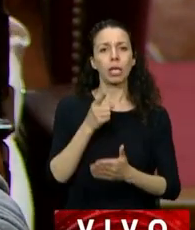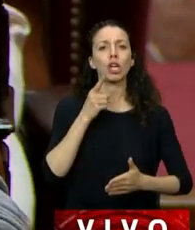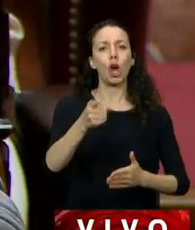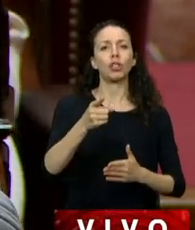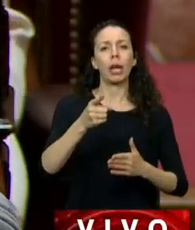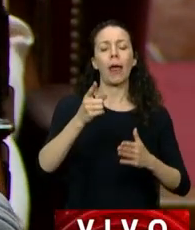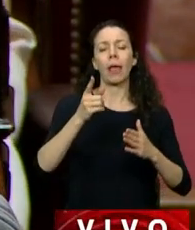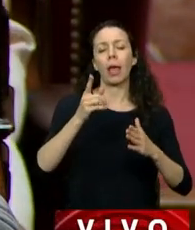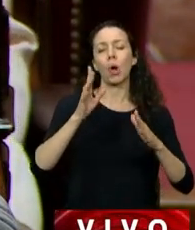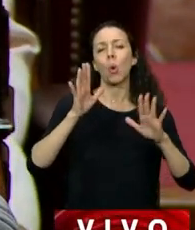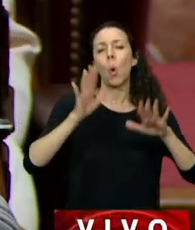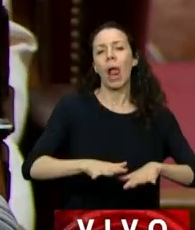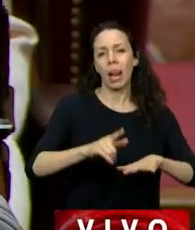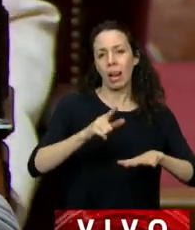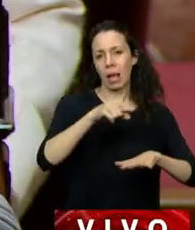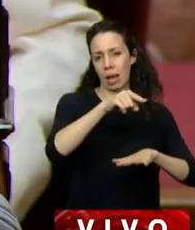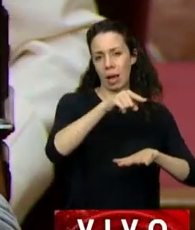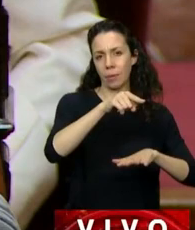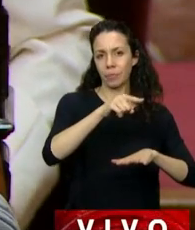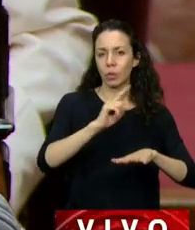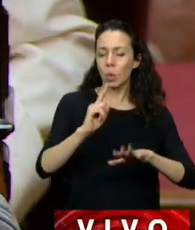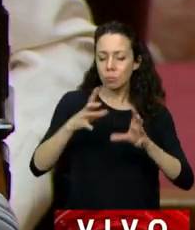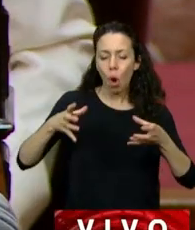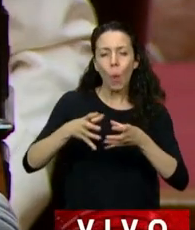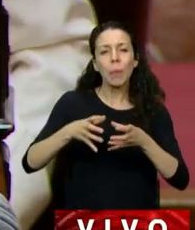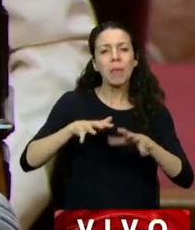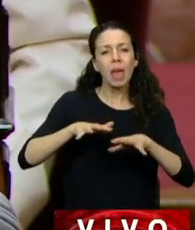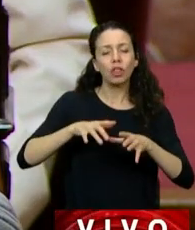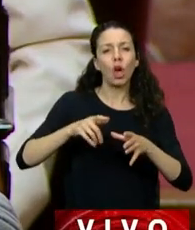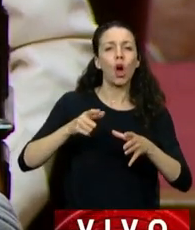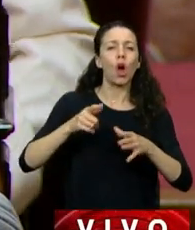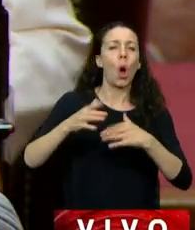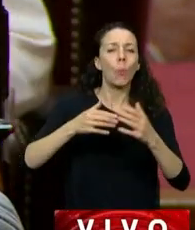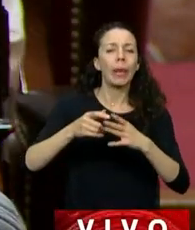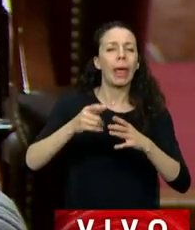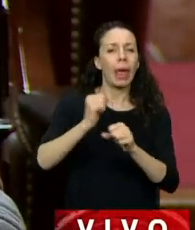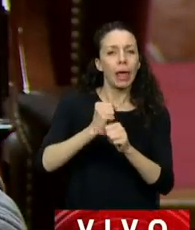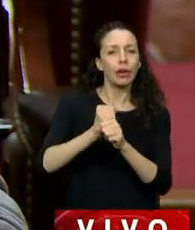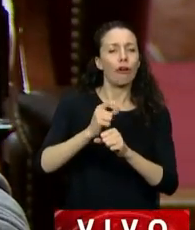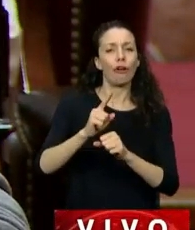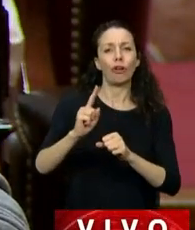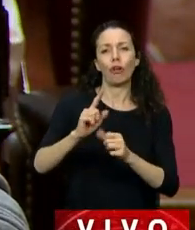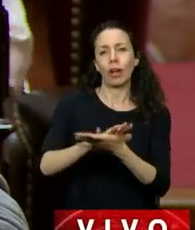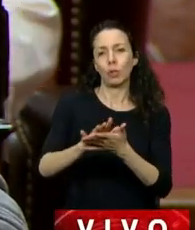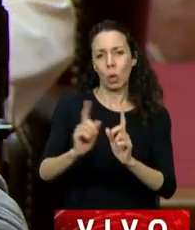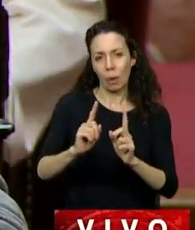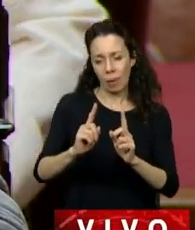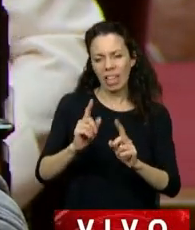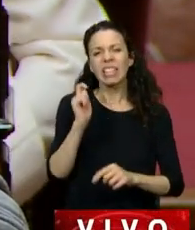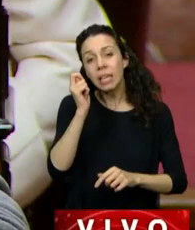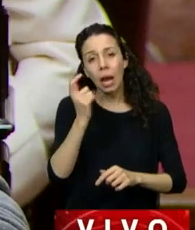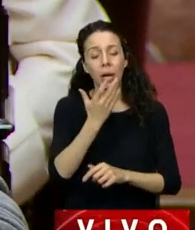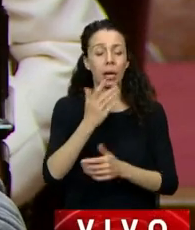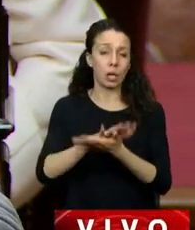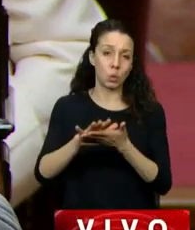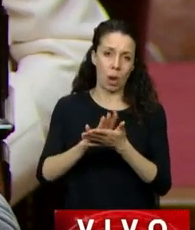es un problema que tenga que resolver el movimiento obrero. Es un problema político que tiene que resolver nuestro gobierno y nuestro frente para